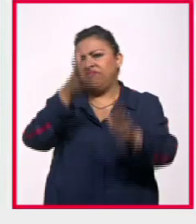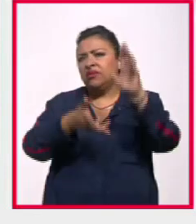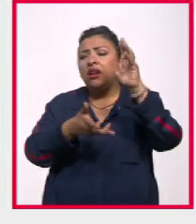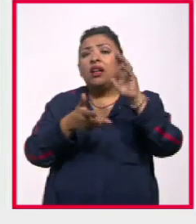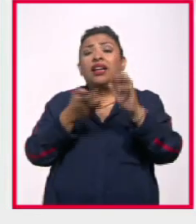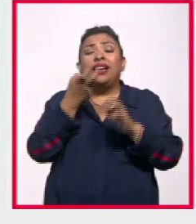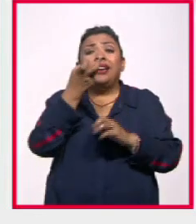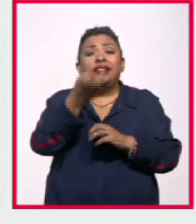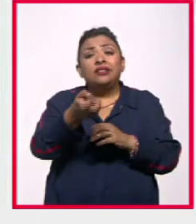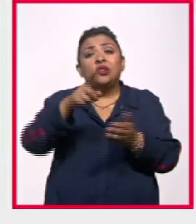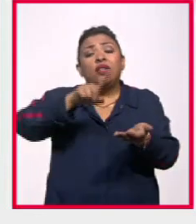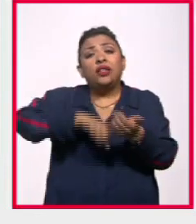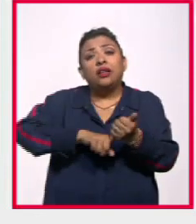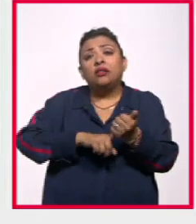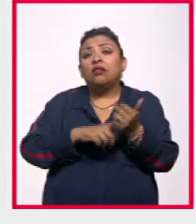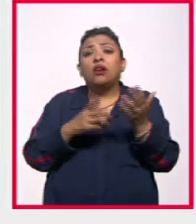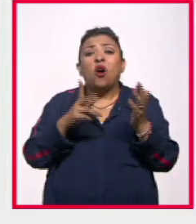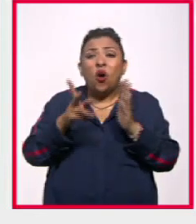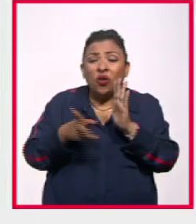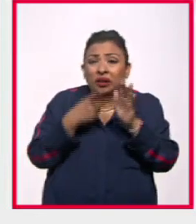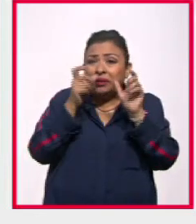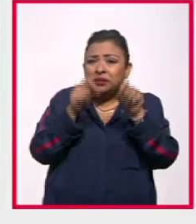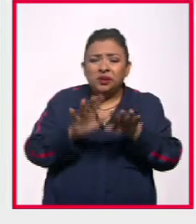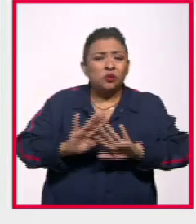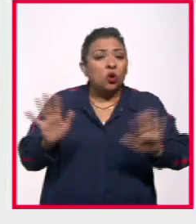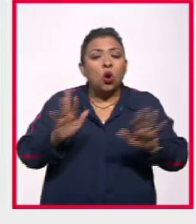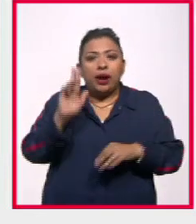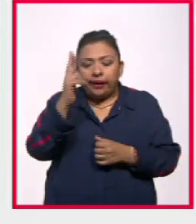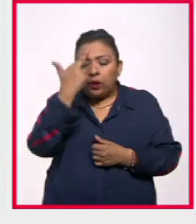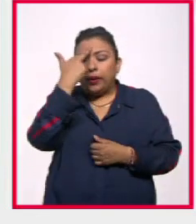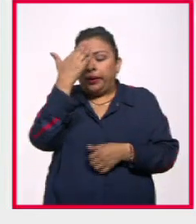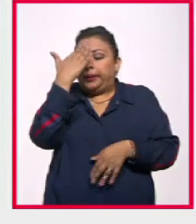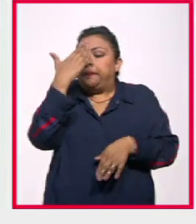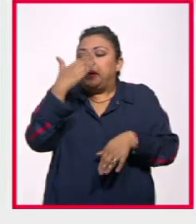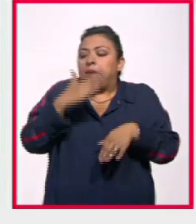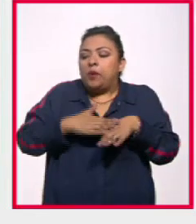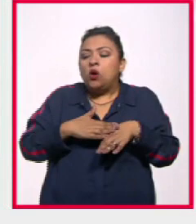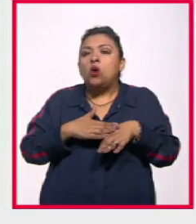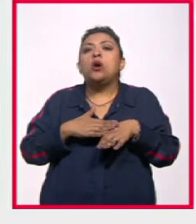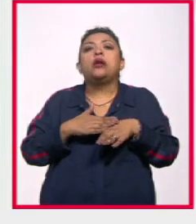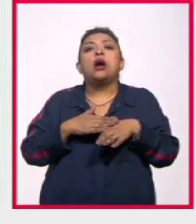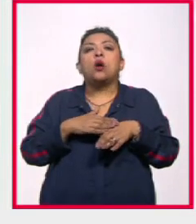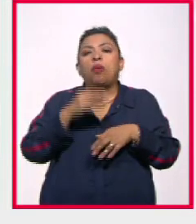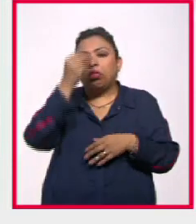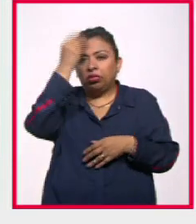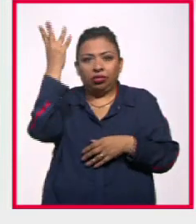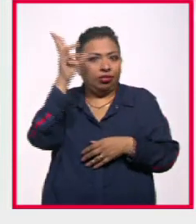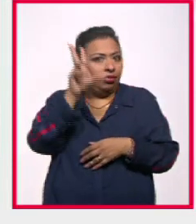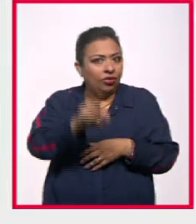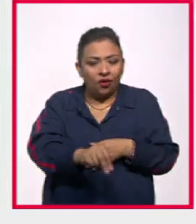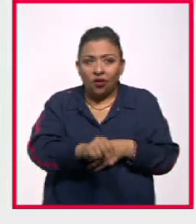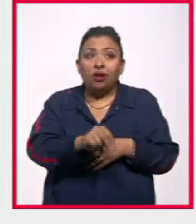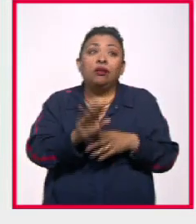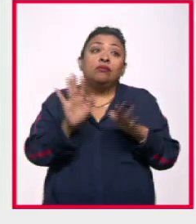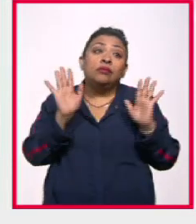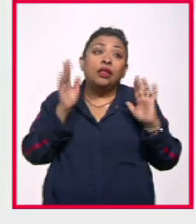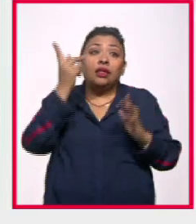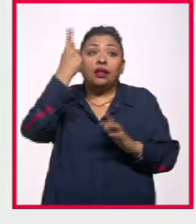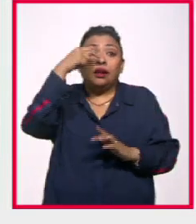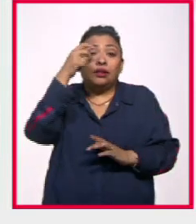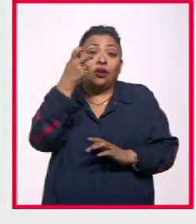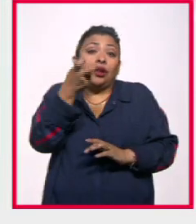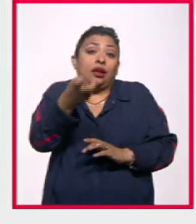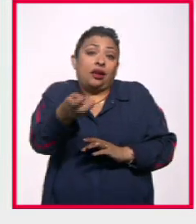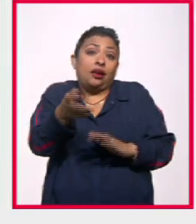contribuyen que no se repitan, o sea, no olvidar lo que ha ocurrido, no olvidar la historia. En teoría, bueno, pues es un hecho